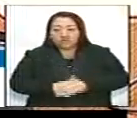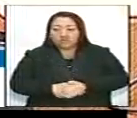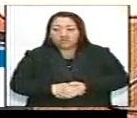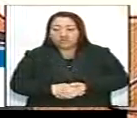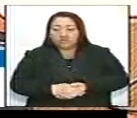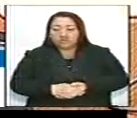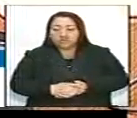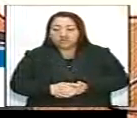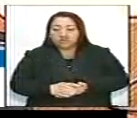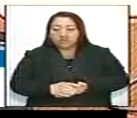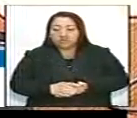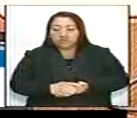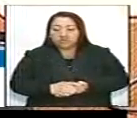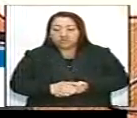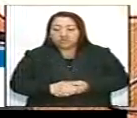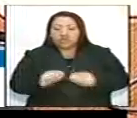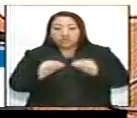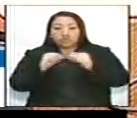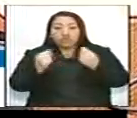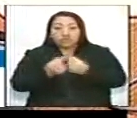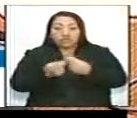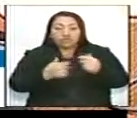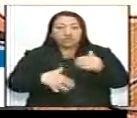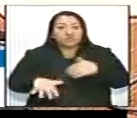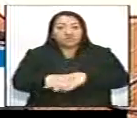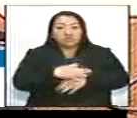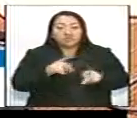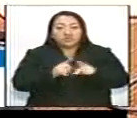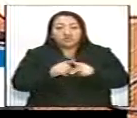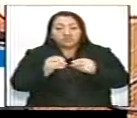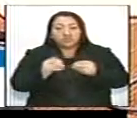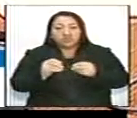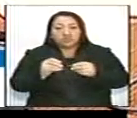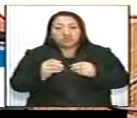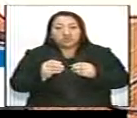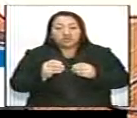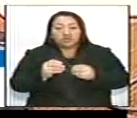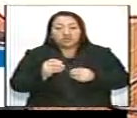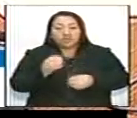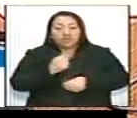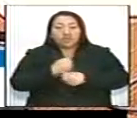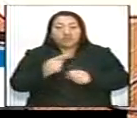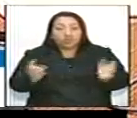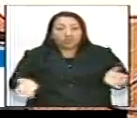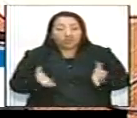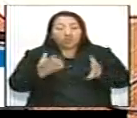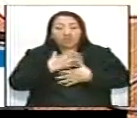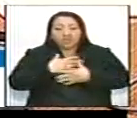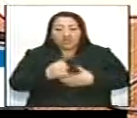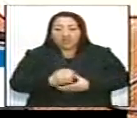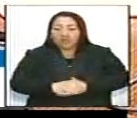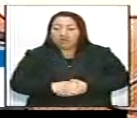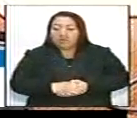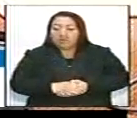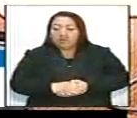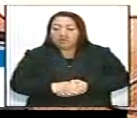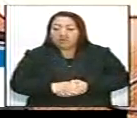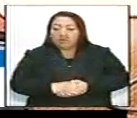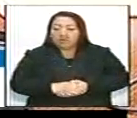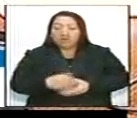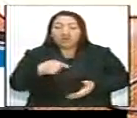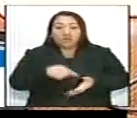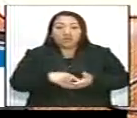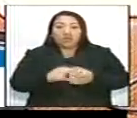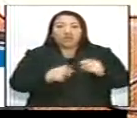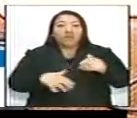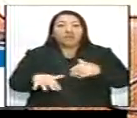la sectorización del territorio y se ha tenido que cumplir la asignación de un promotor de salud a este territorio. Que todos